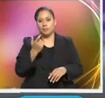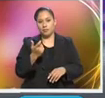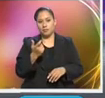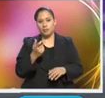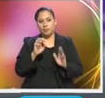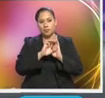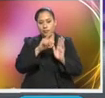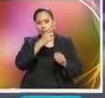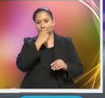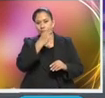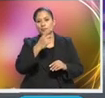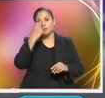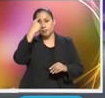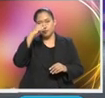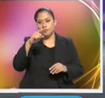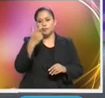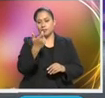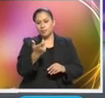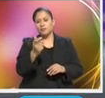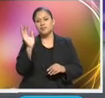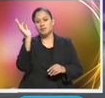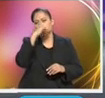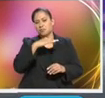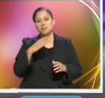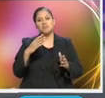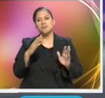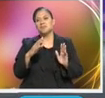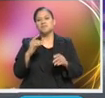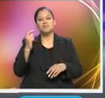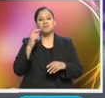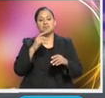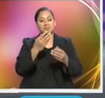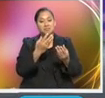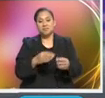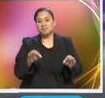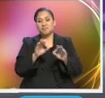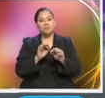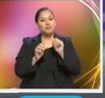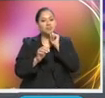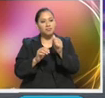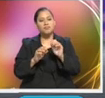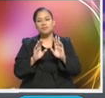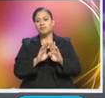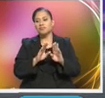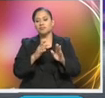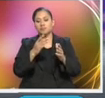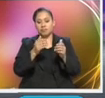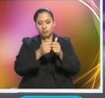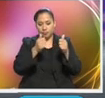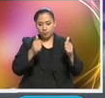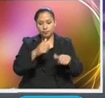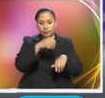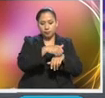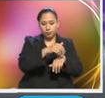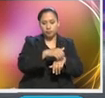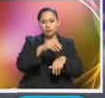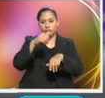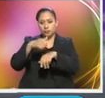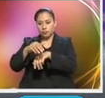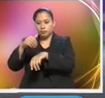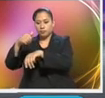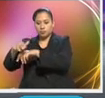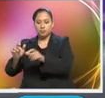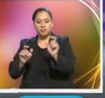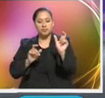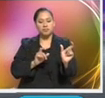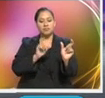dice, por ejemplo, que para él es como fluctuante y no le da mayor relevancia, sino va separando los números en grupos como si